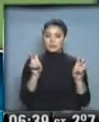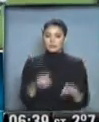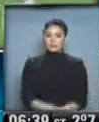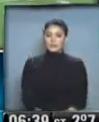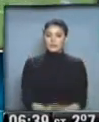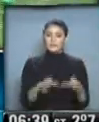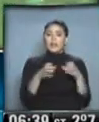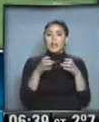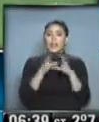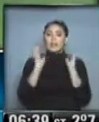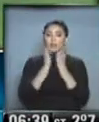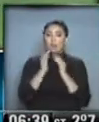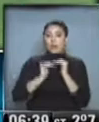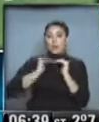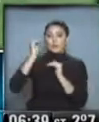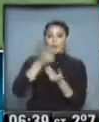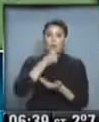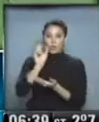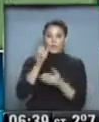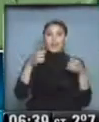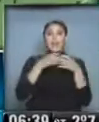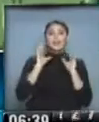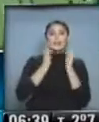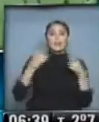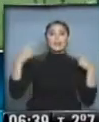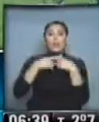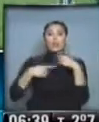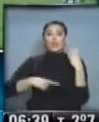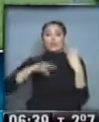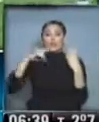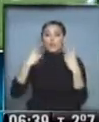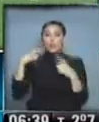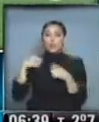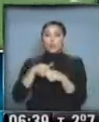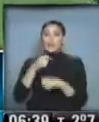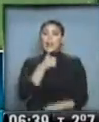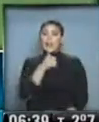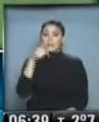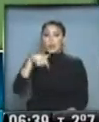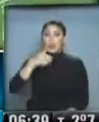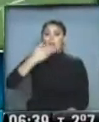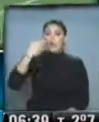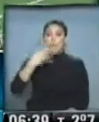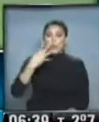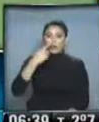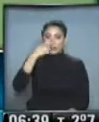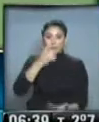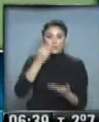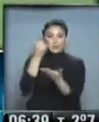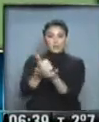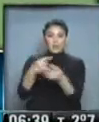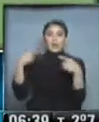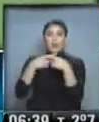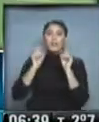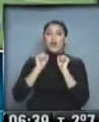El Pincha avanza en la Copa. Estudiantes venció 2-1 a Quilmes y pasó a los cuartos de final de la Copa Argentina, donde se medirá con All